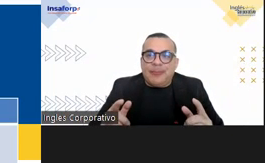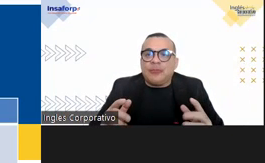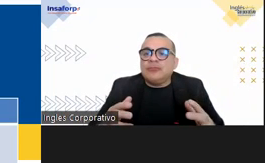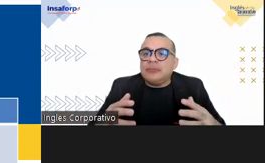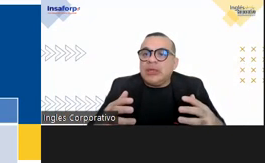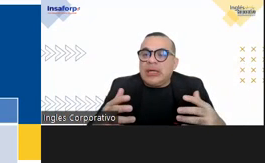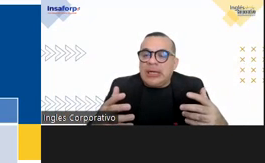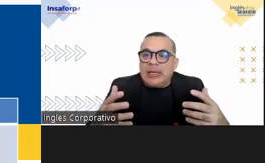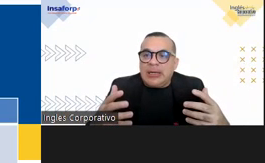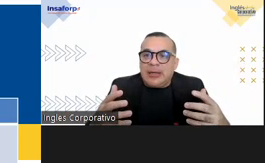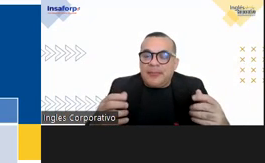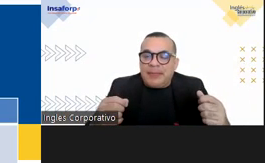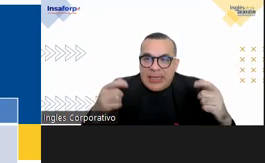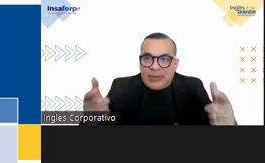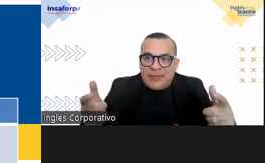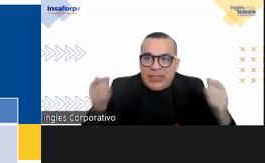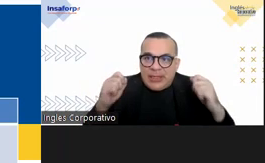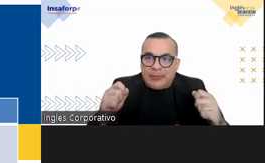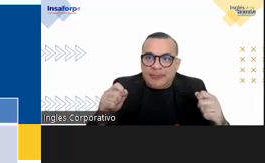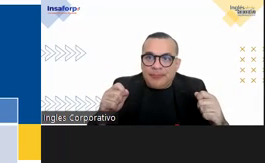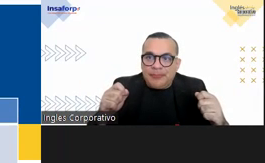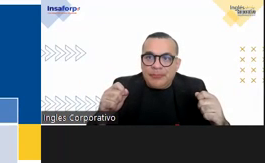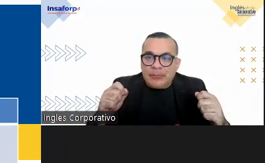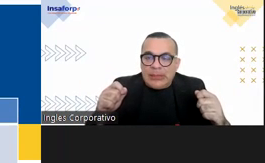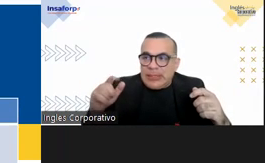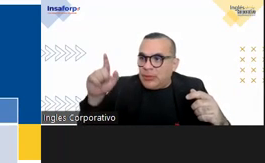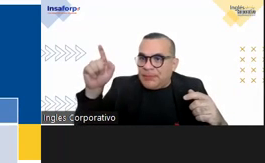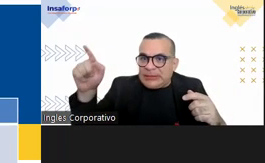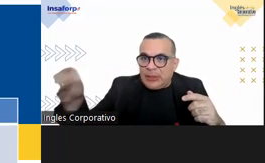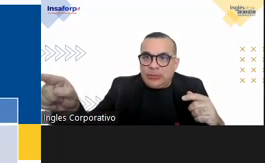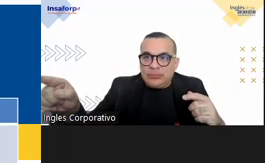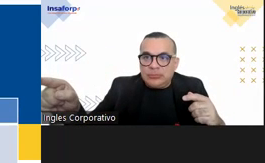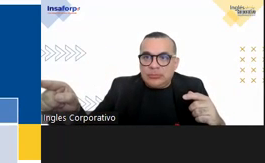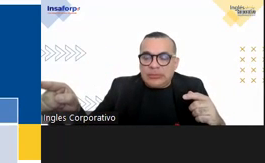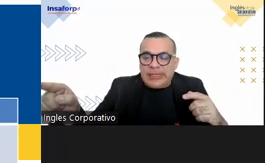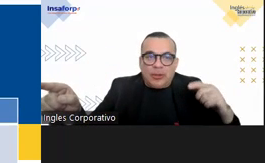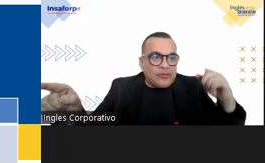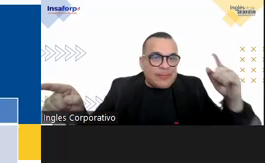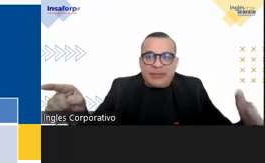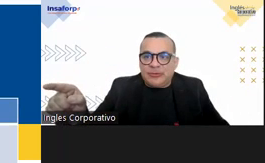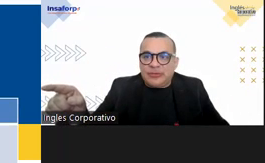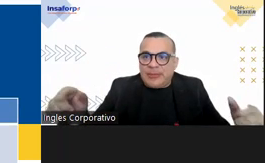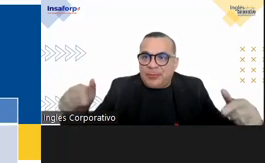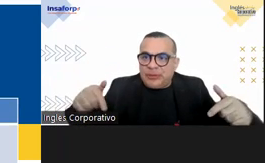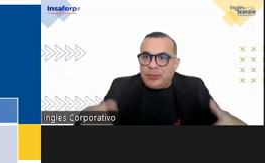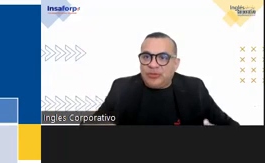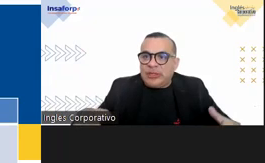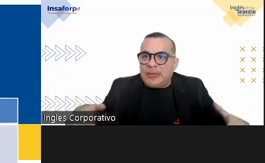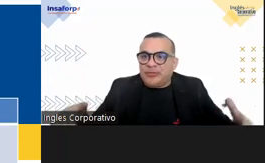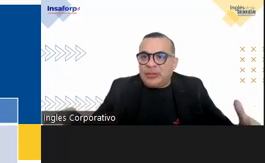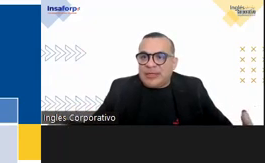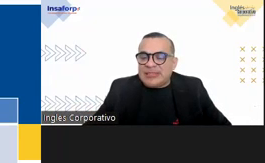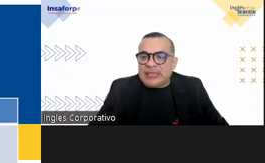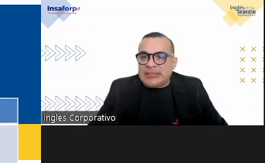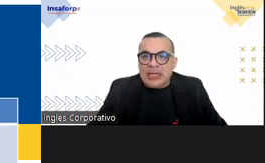Por ejemplo, me acabo de bañar y tengo el pantalón, tengo los zapatos, ya me puse el boxer